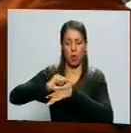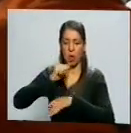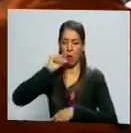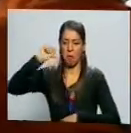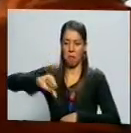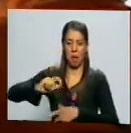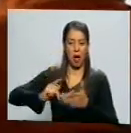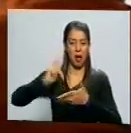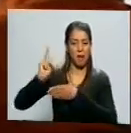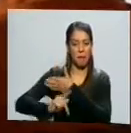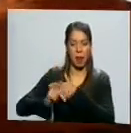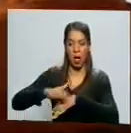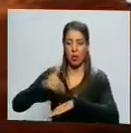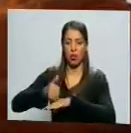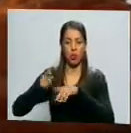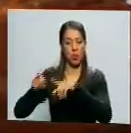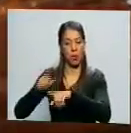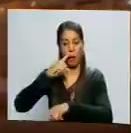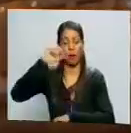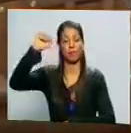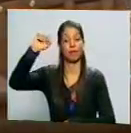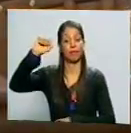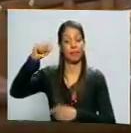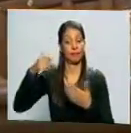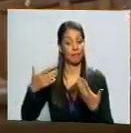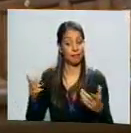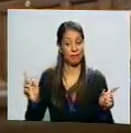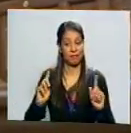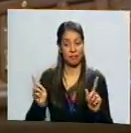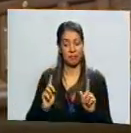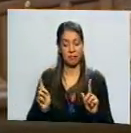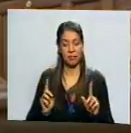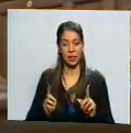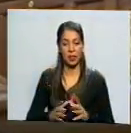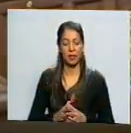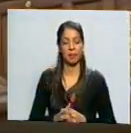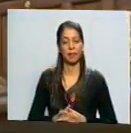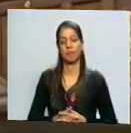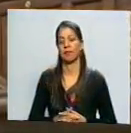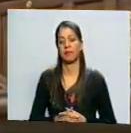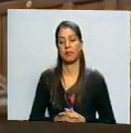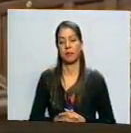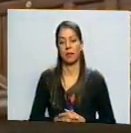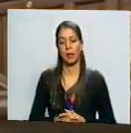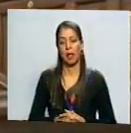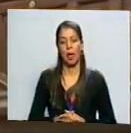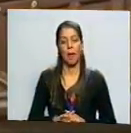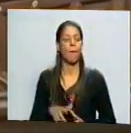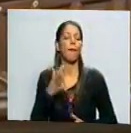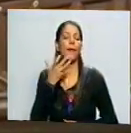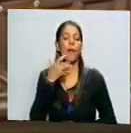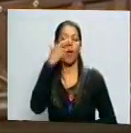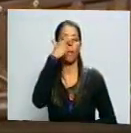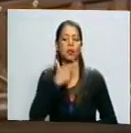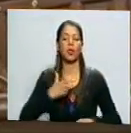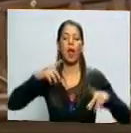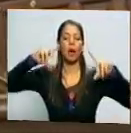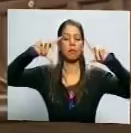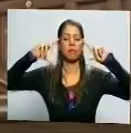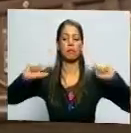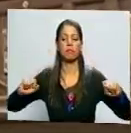económicas del gobierno revolucionario. Cuando alguien que se precie de ser analista